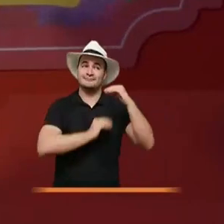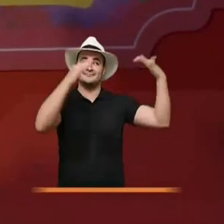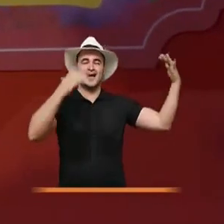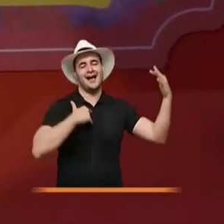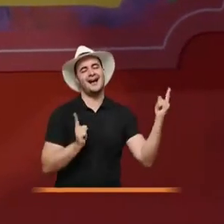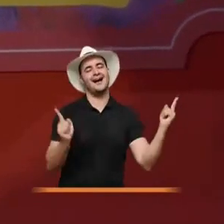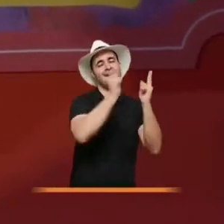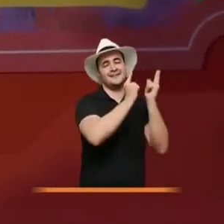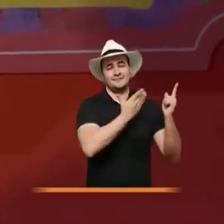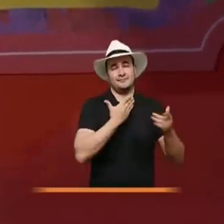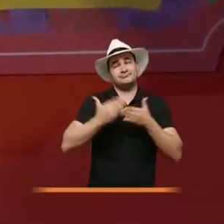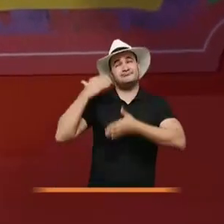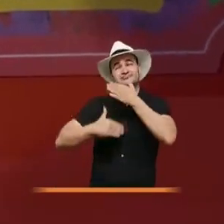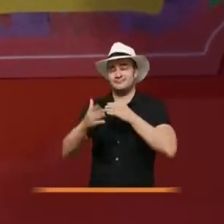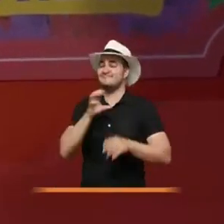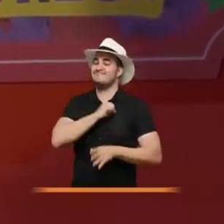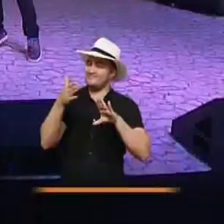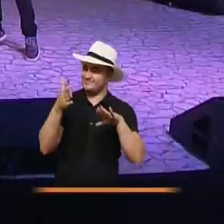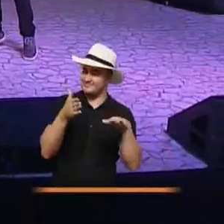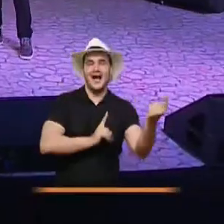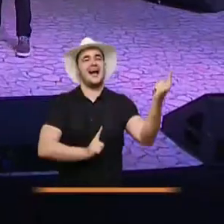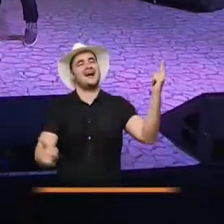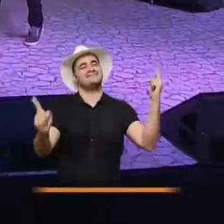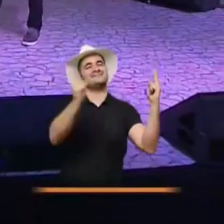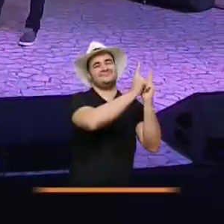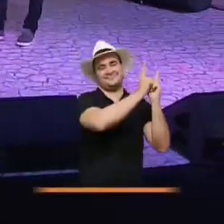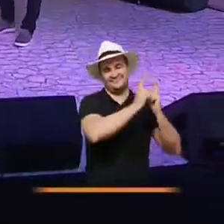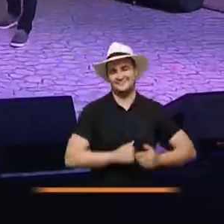que murió hace tantos años